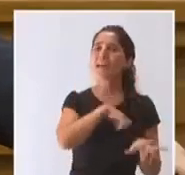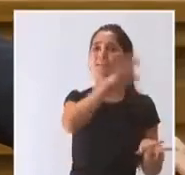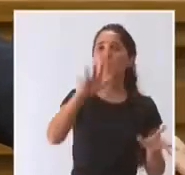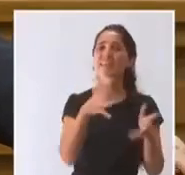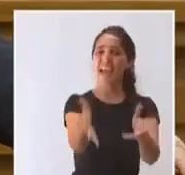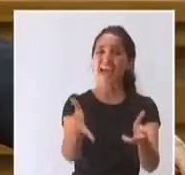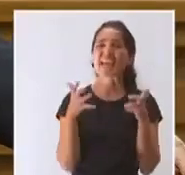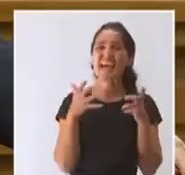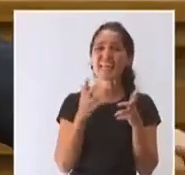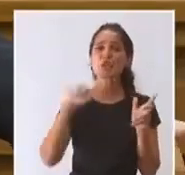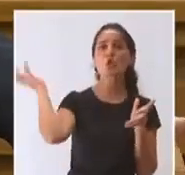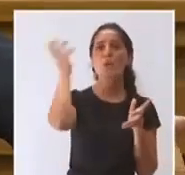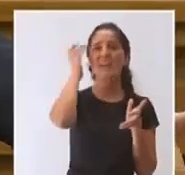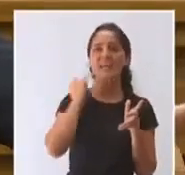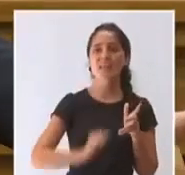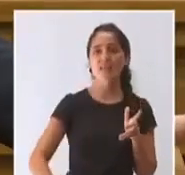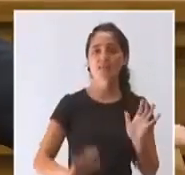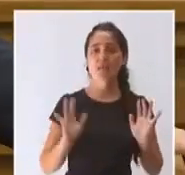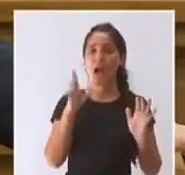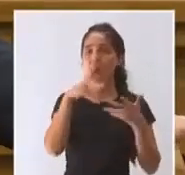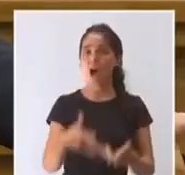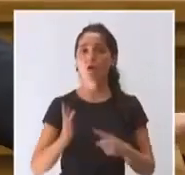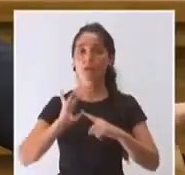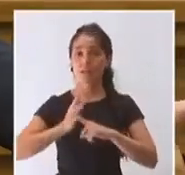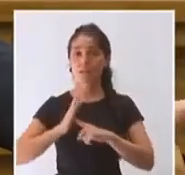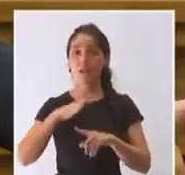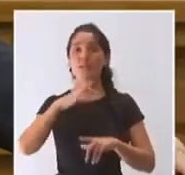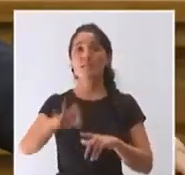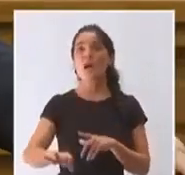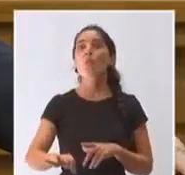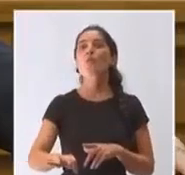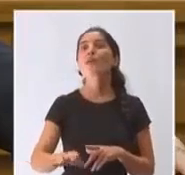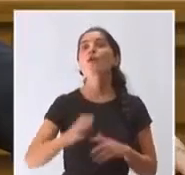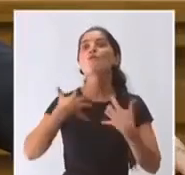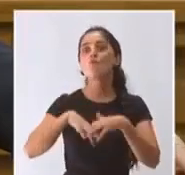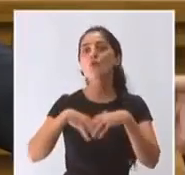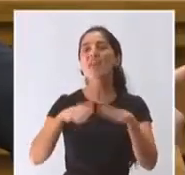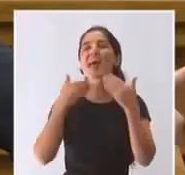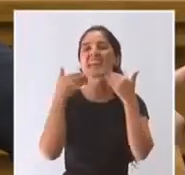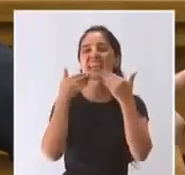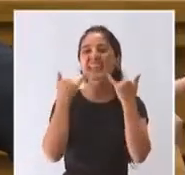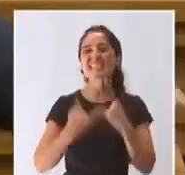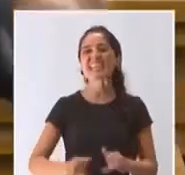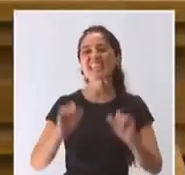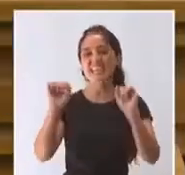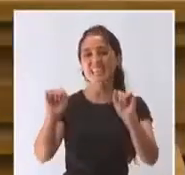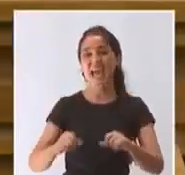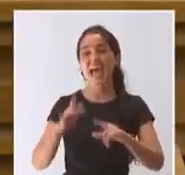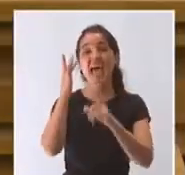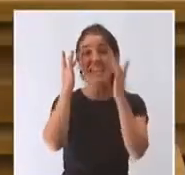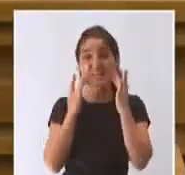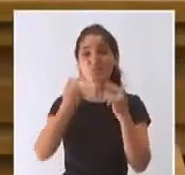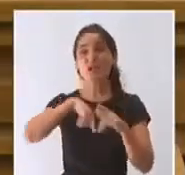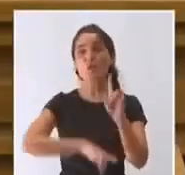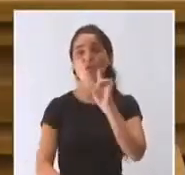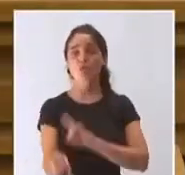las pocas somos una comunidad autónoma que podría abastecerse solo de la propia energía limpia que genera el 75 por ciento de la energía que se